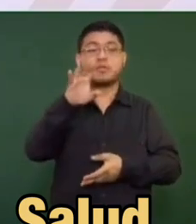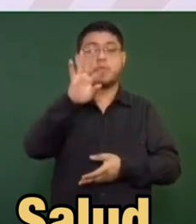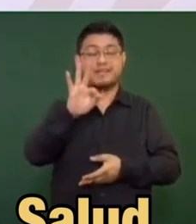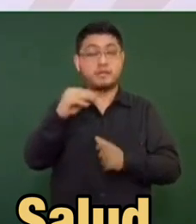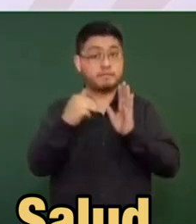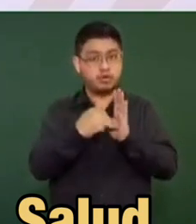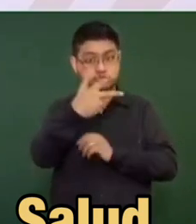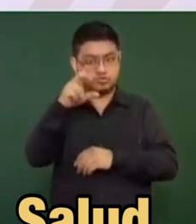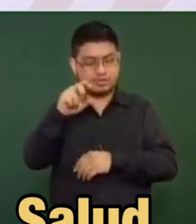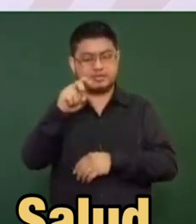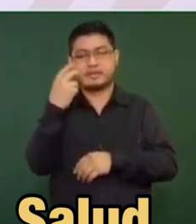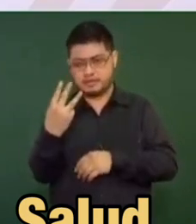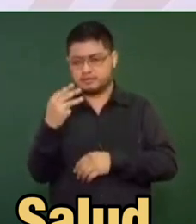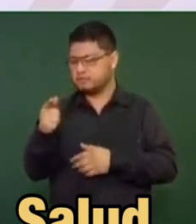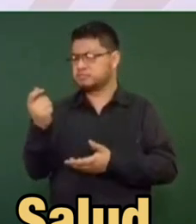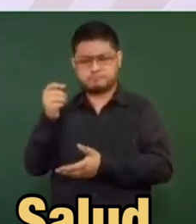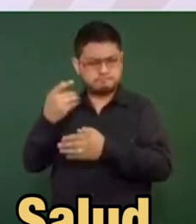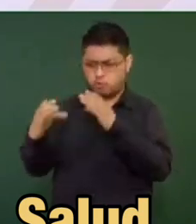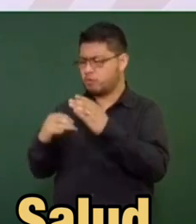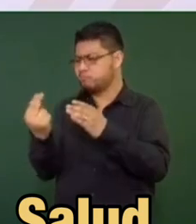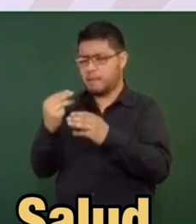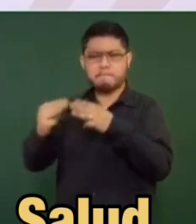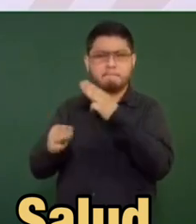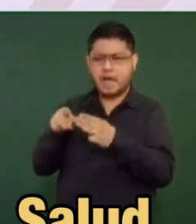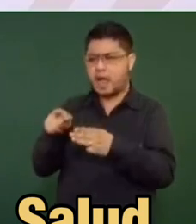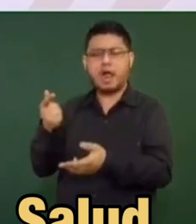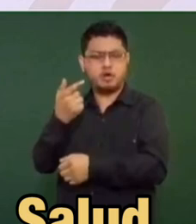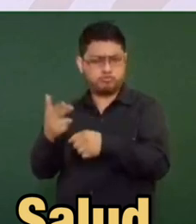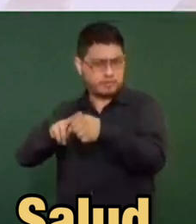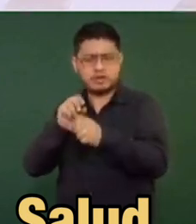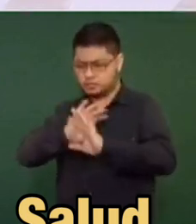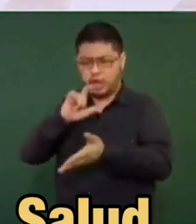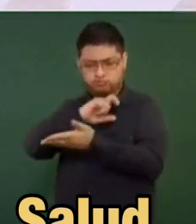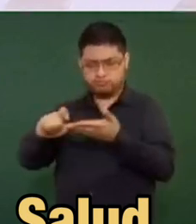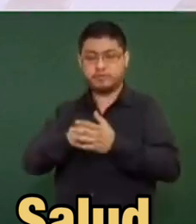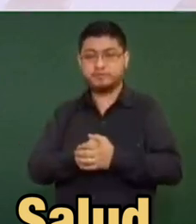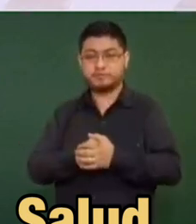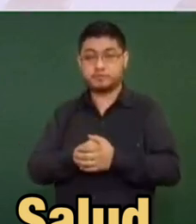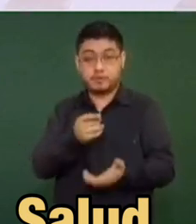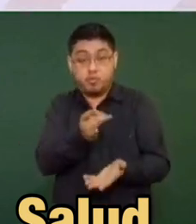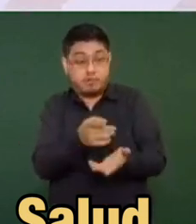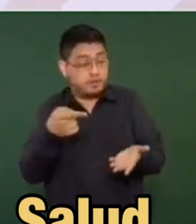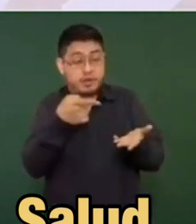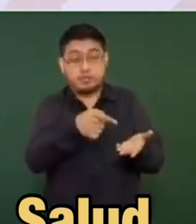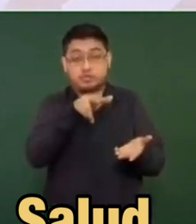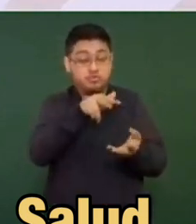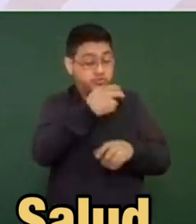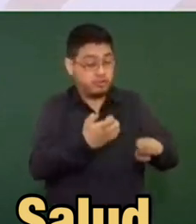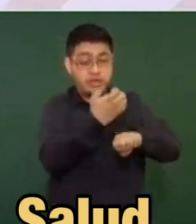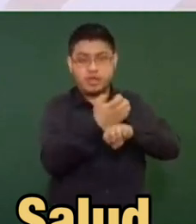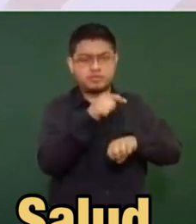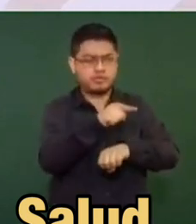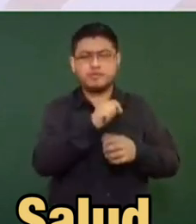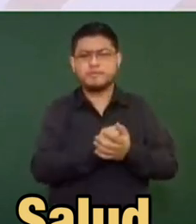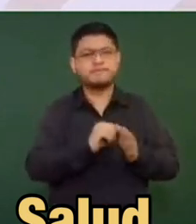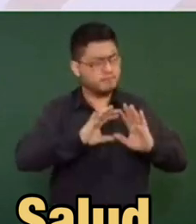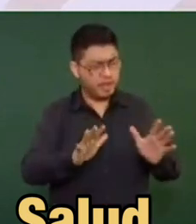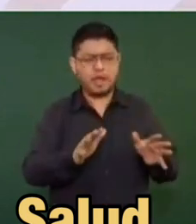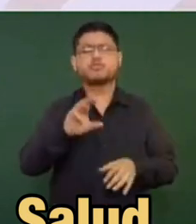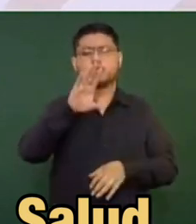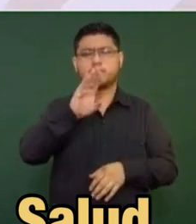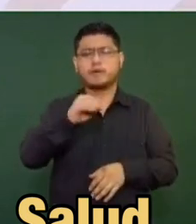140.483 equipos médicos. El abasto de medicinas que les comentaba, solo en las entidades donde ya está el programa IMSS Bienestar, ya el abasto es